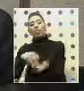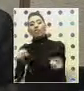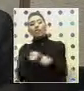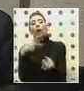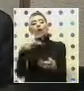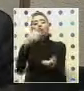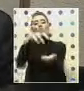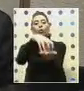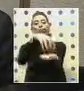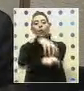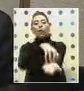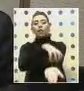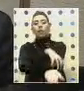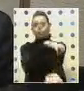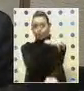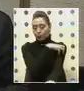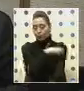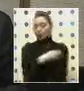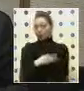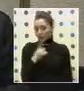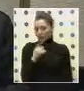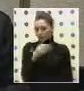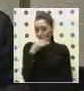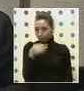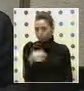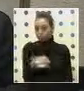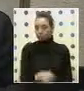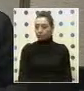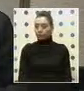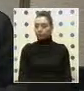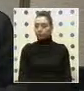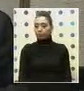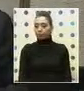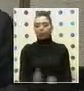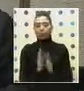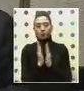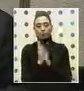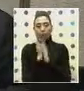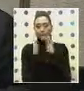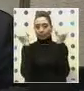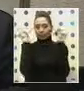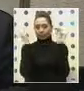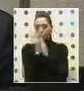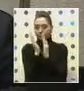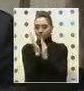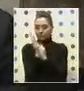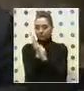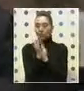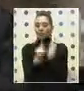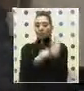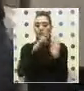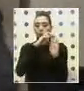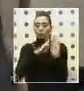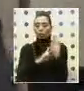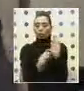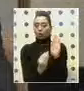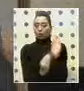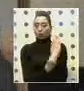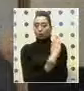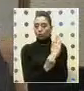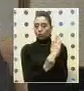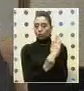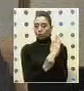Sin embargo, quiero hacer algunos alcances. Celebro el que considere este proyecto la